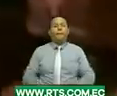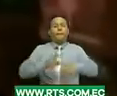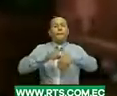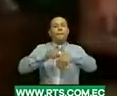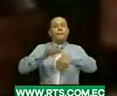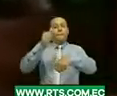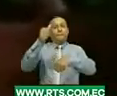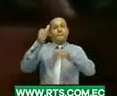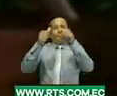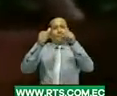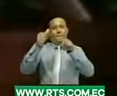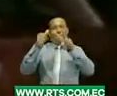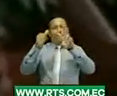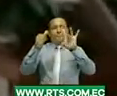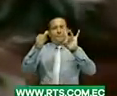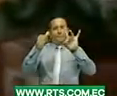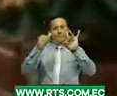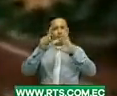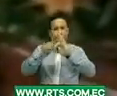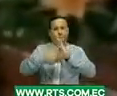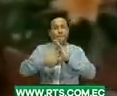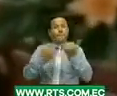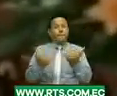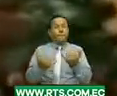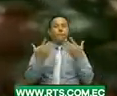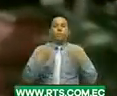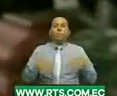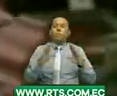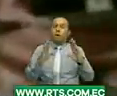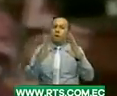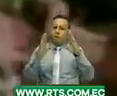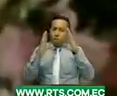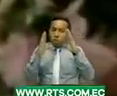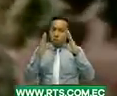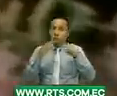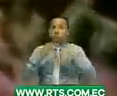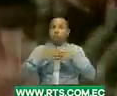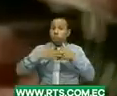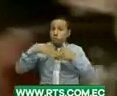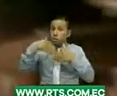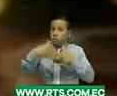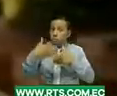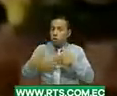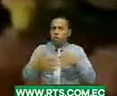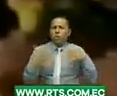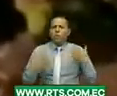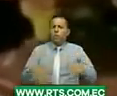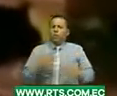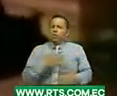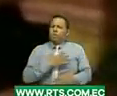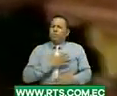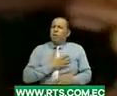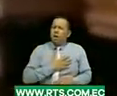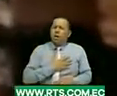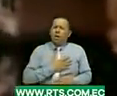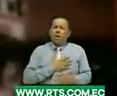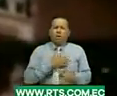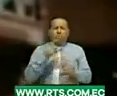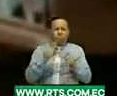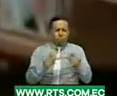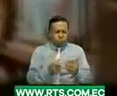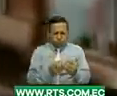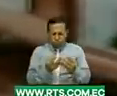22 horas con 38 minutos, amigos, y mucha atención. Más adelante, impactante. Centenares